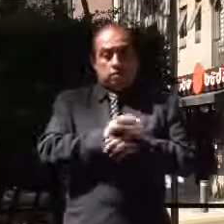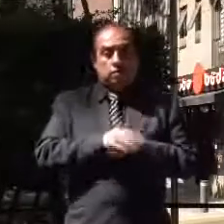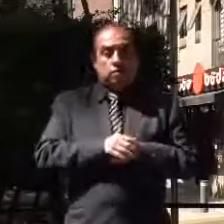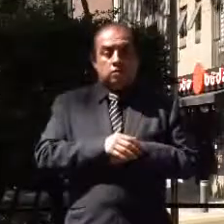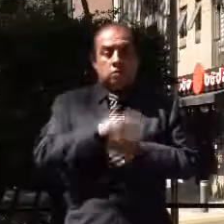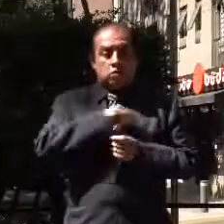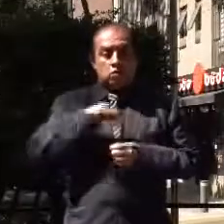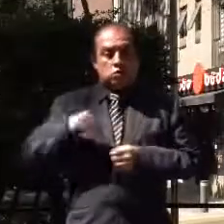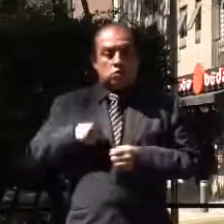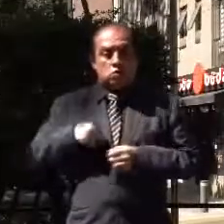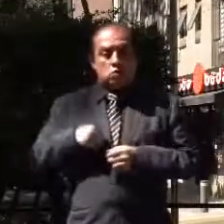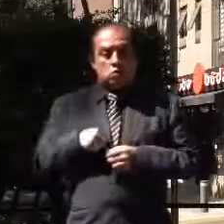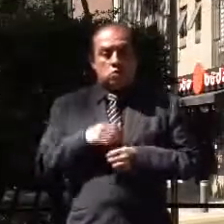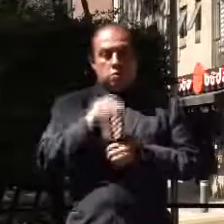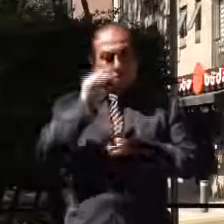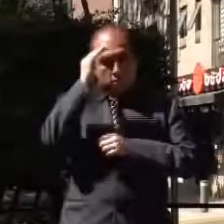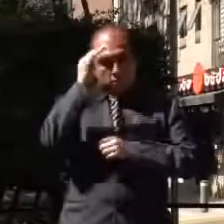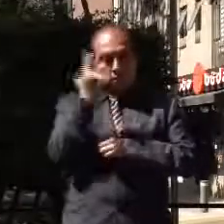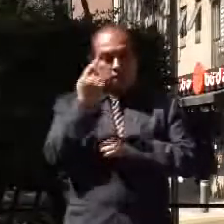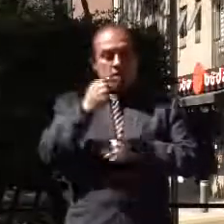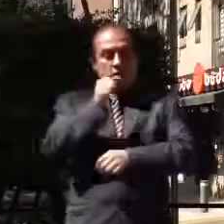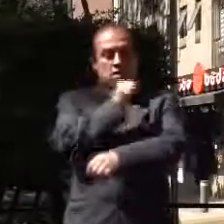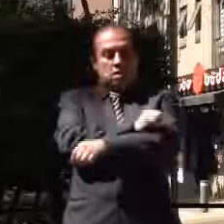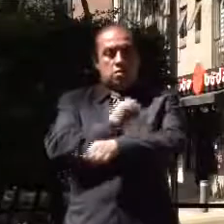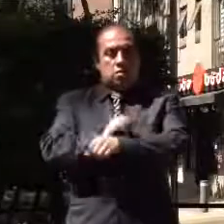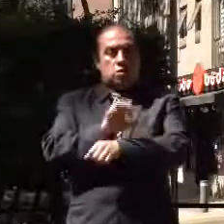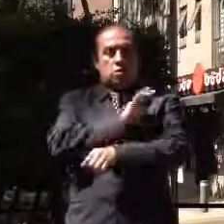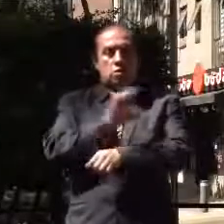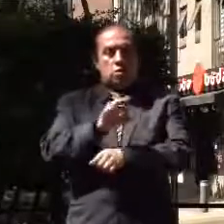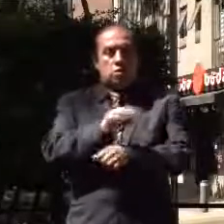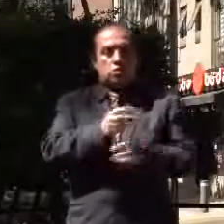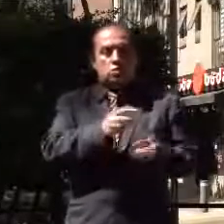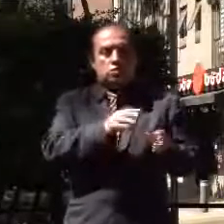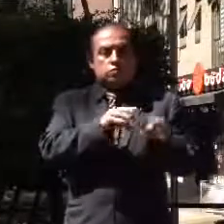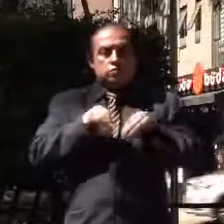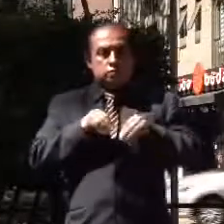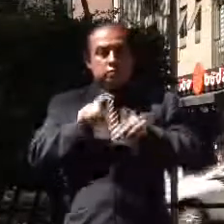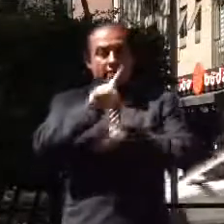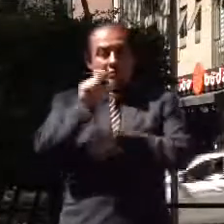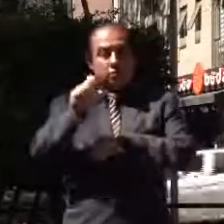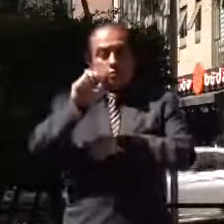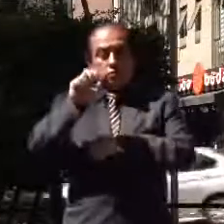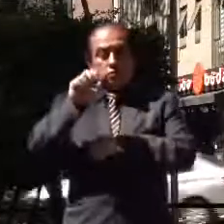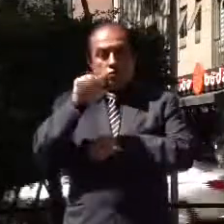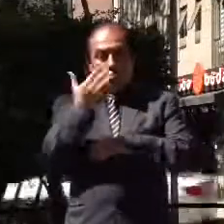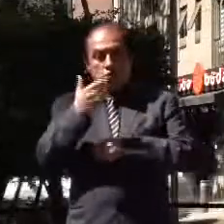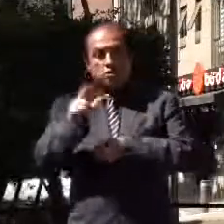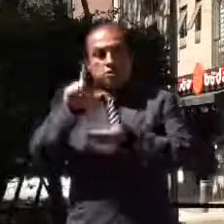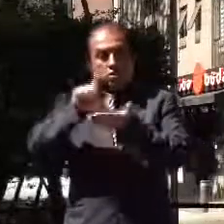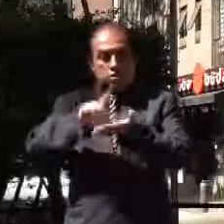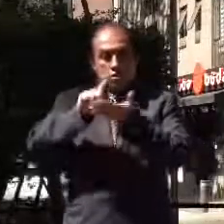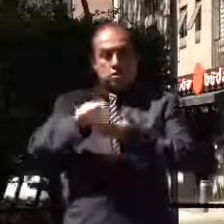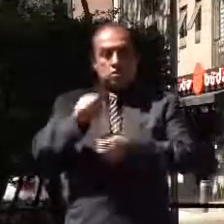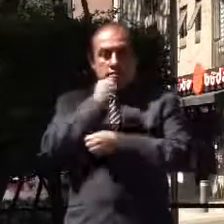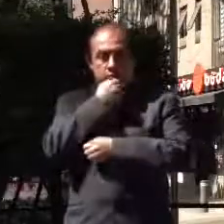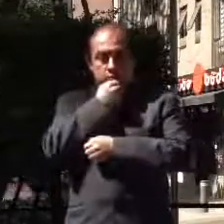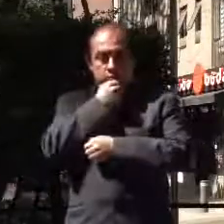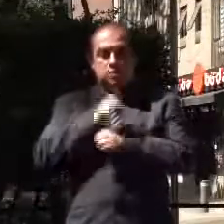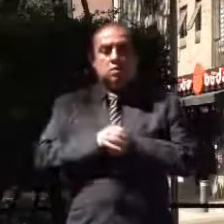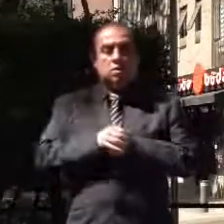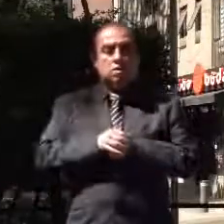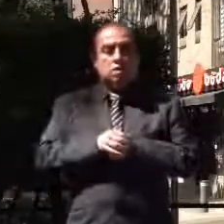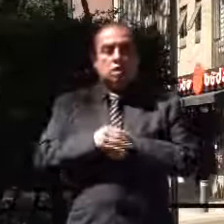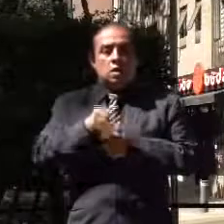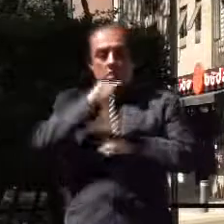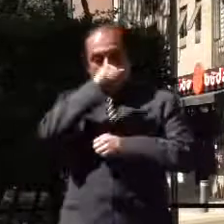estimado ya que de Álvaro Obregón podemos recuperar 150 litros por segundo y que de la Benito Juárez en